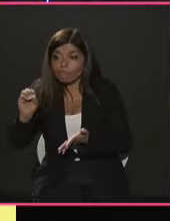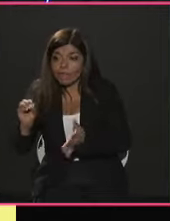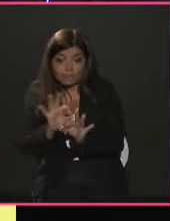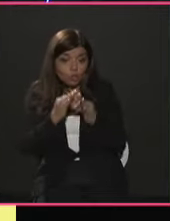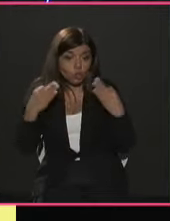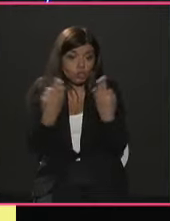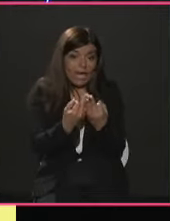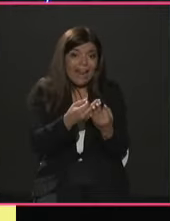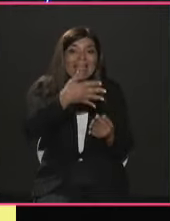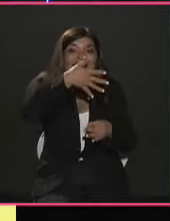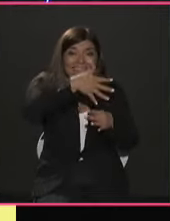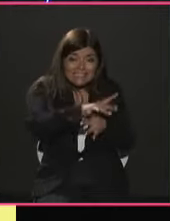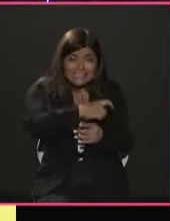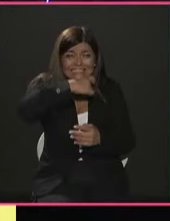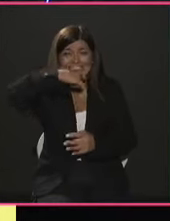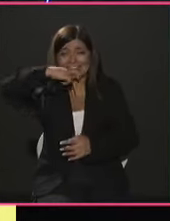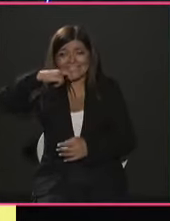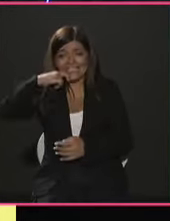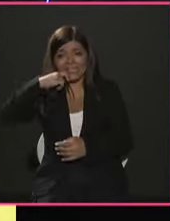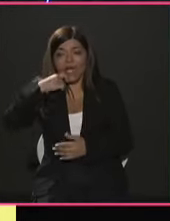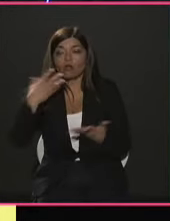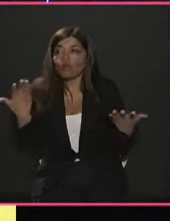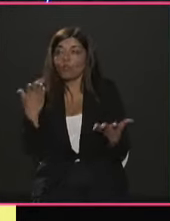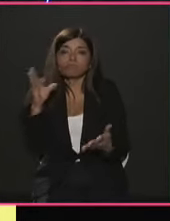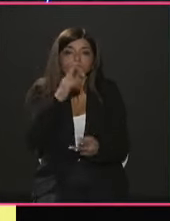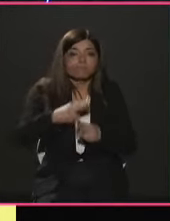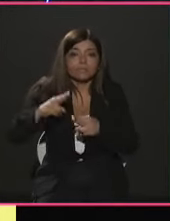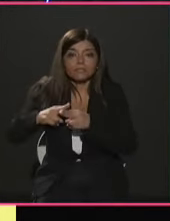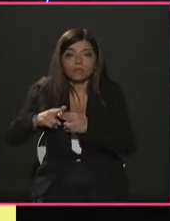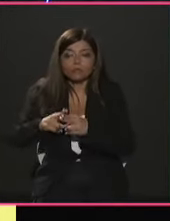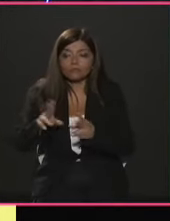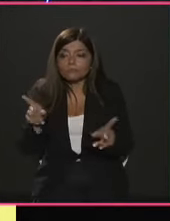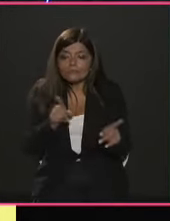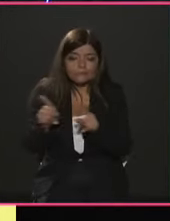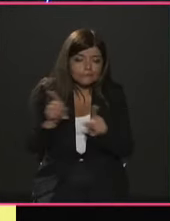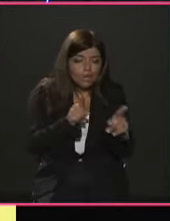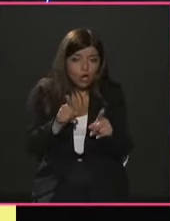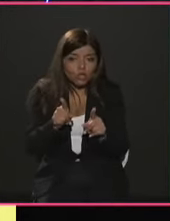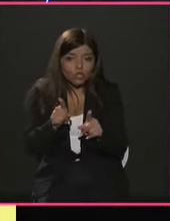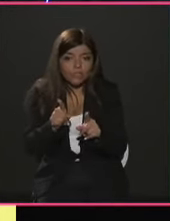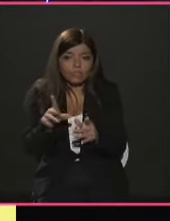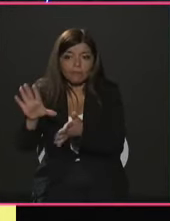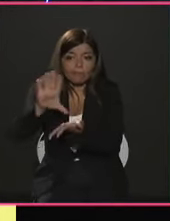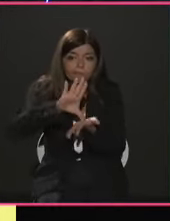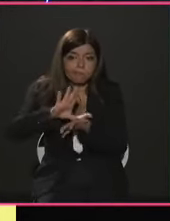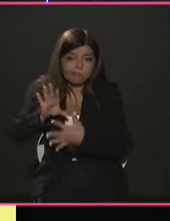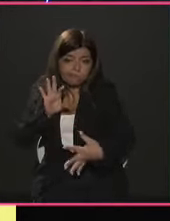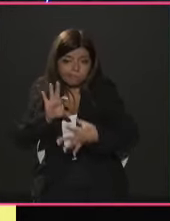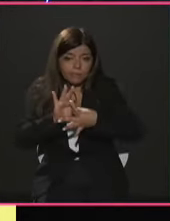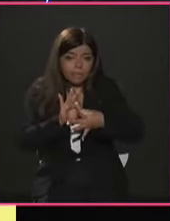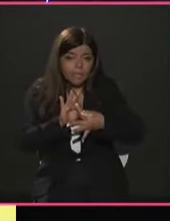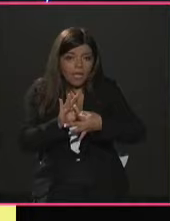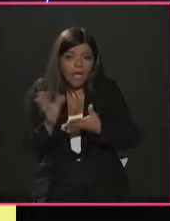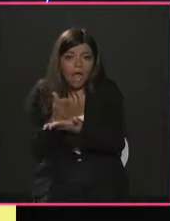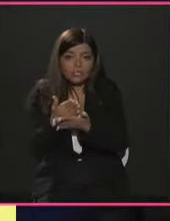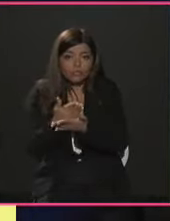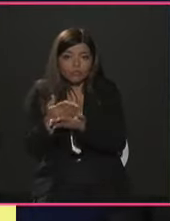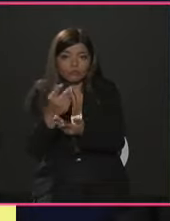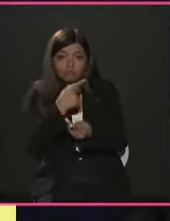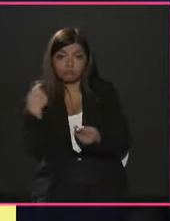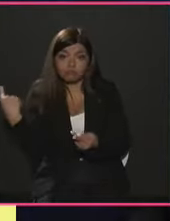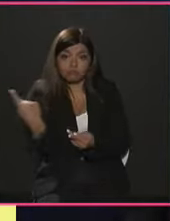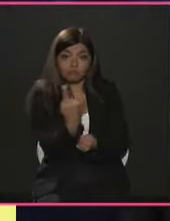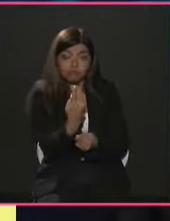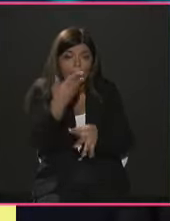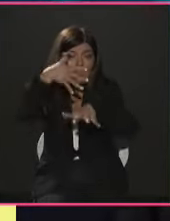escasez hídrica ha que buscar solución de Cómo podemos generar esta resiliencia se trata de una estrategia holística en